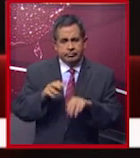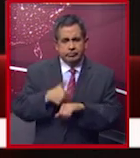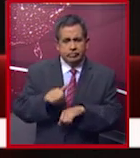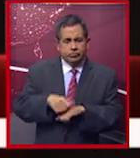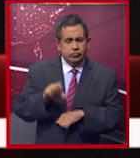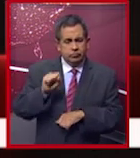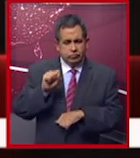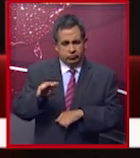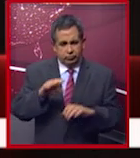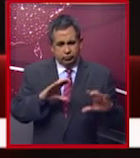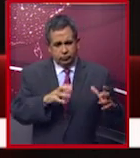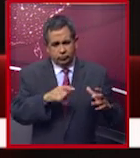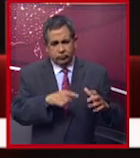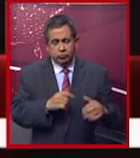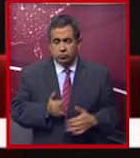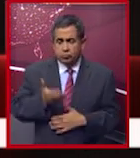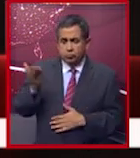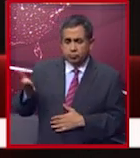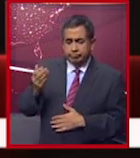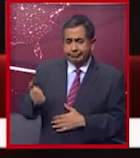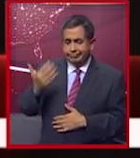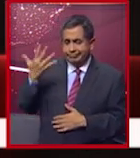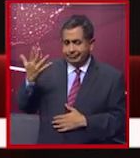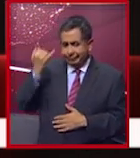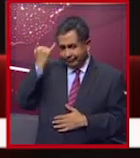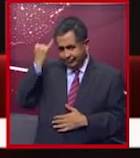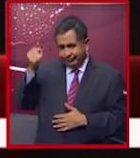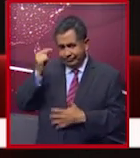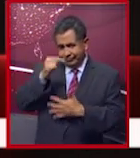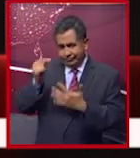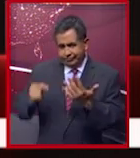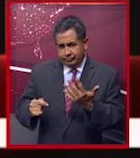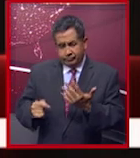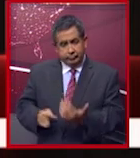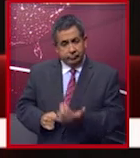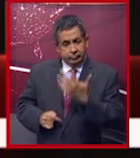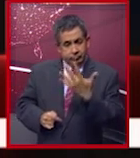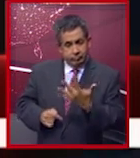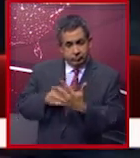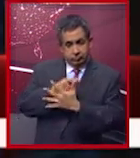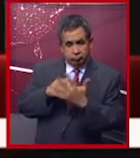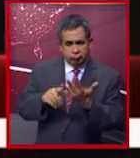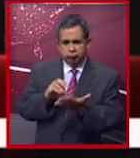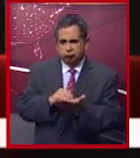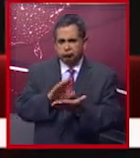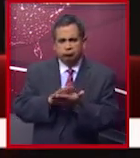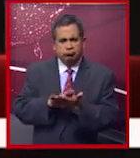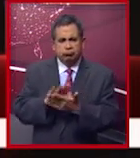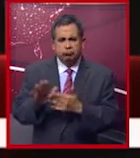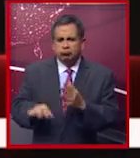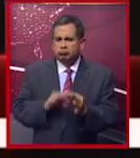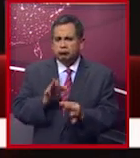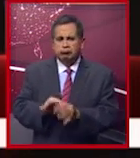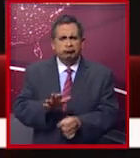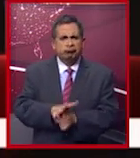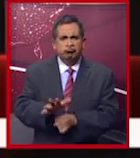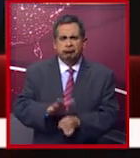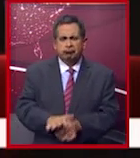19 formuló 5 planteamientos. Los 5 están puntualmente